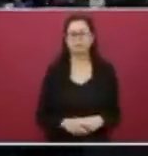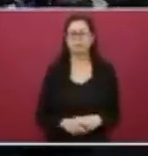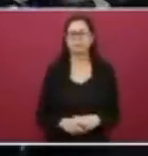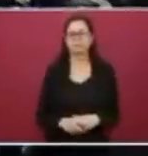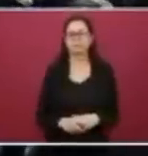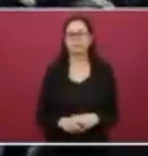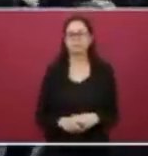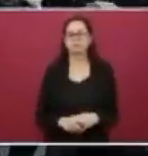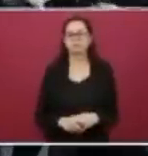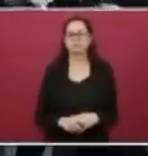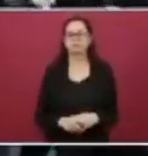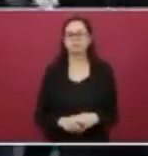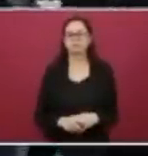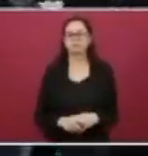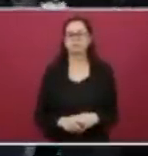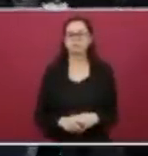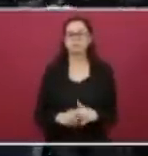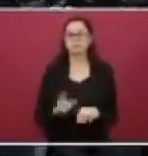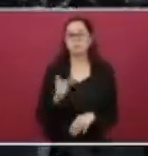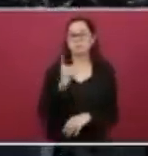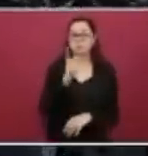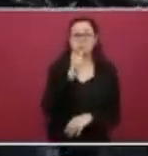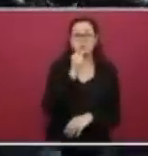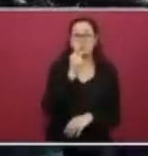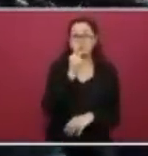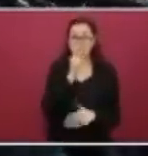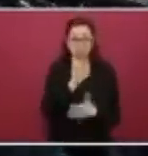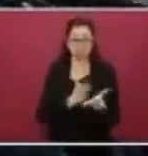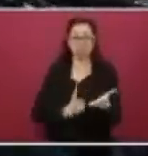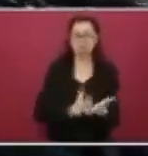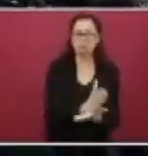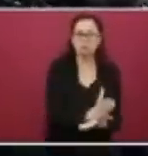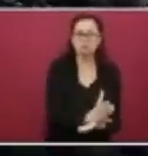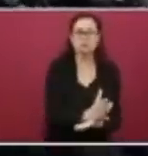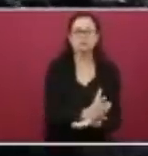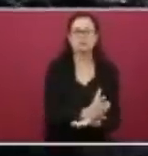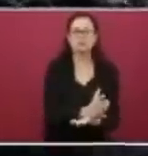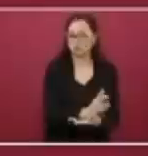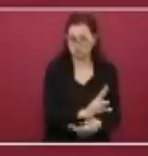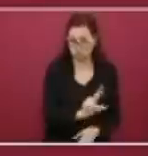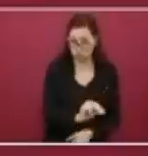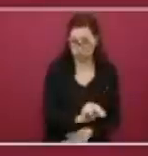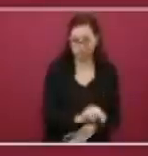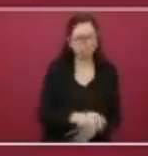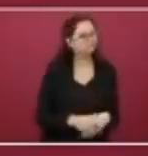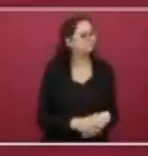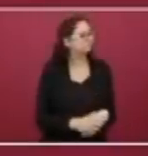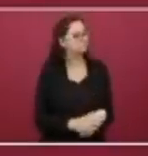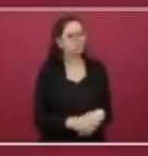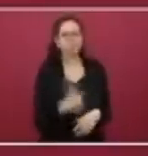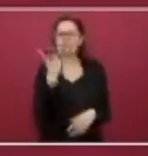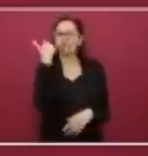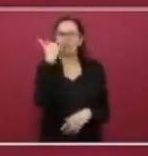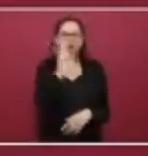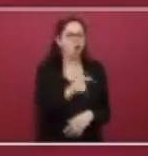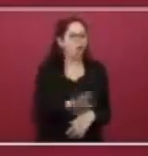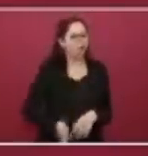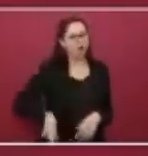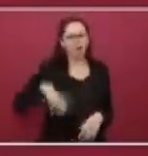descarta la intervención de la policía foral no queremos utilizar la fuerza porque